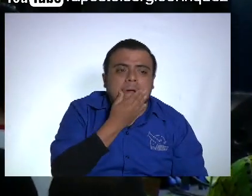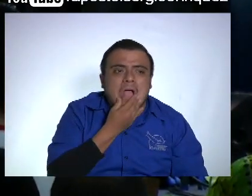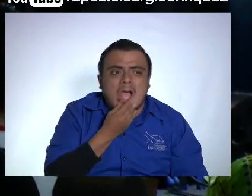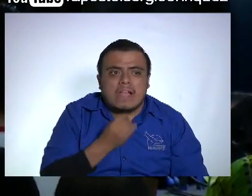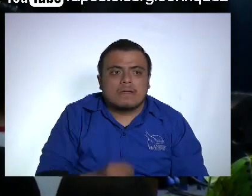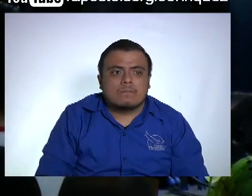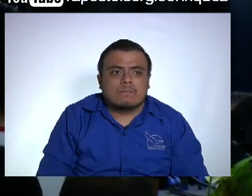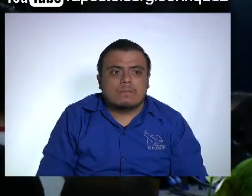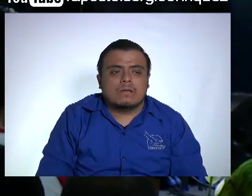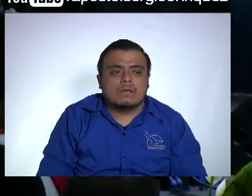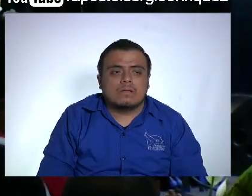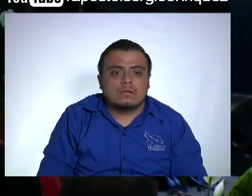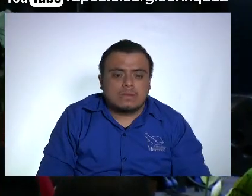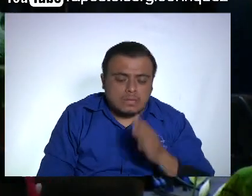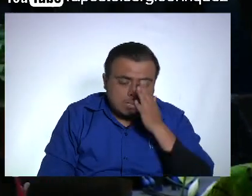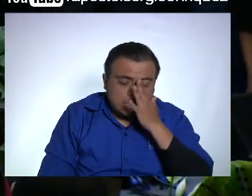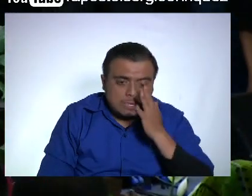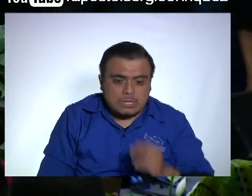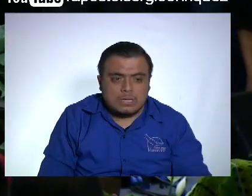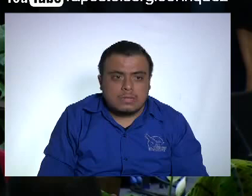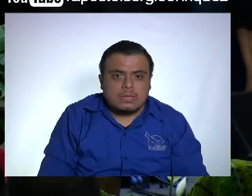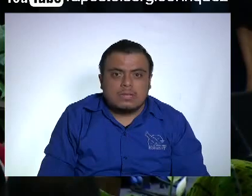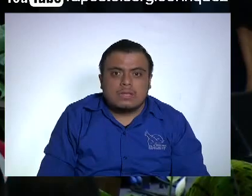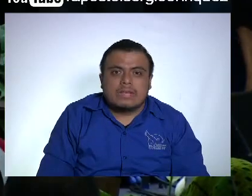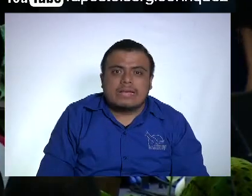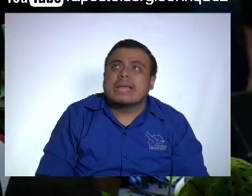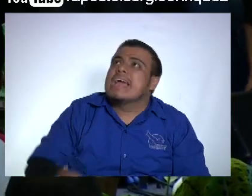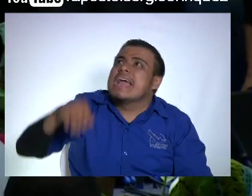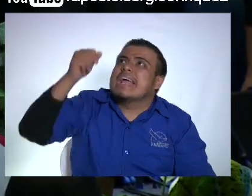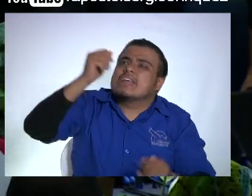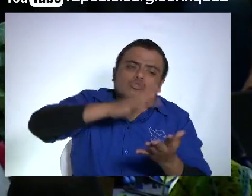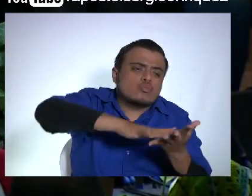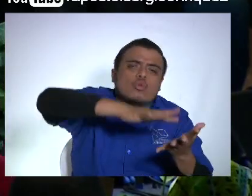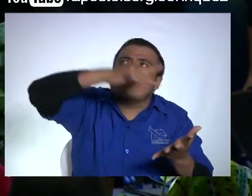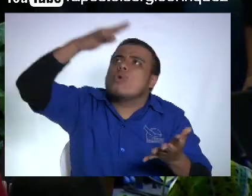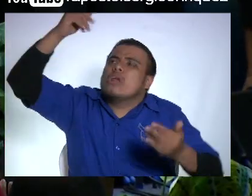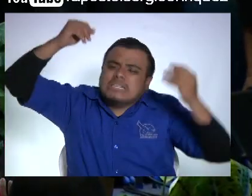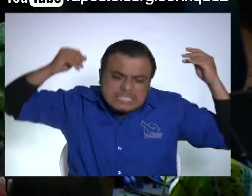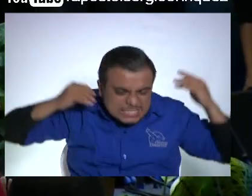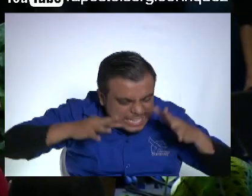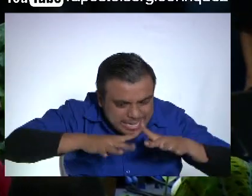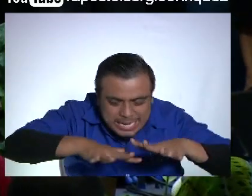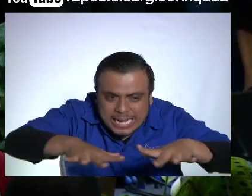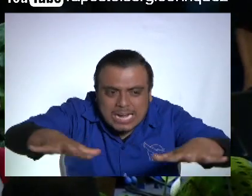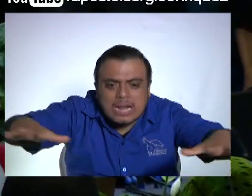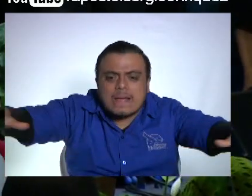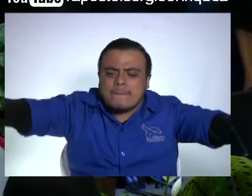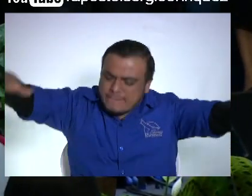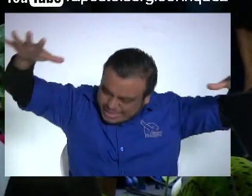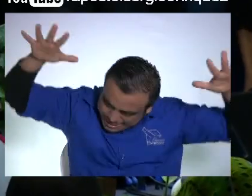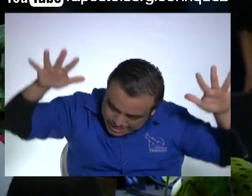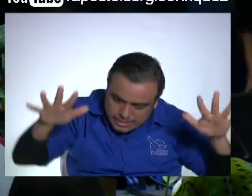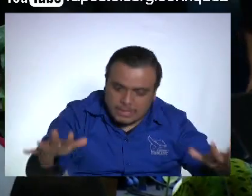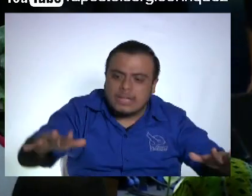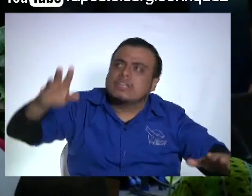vengo pidiéndote que tu gloria se derrame en este lugar, Padre.